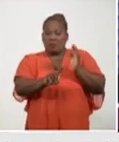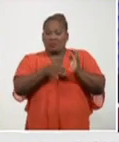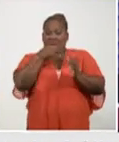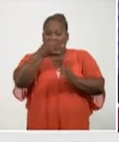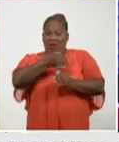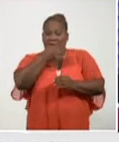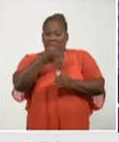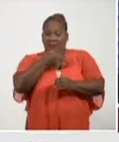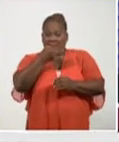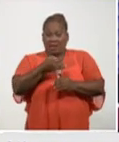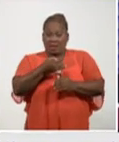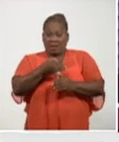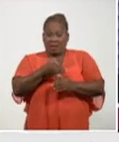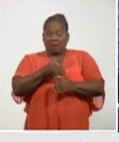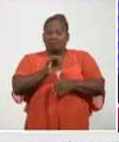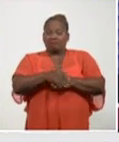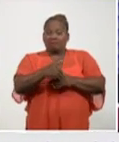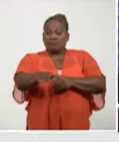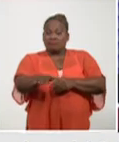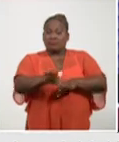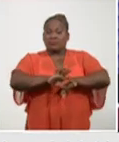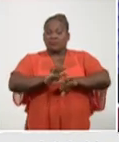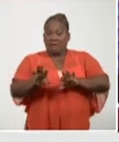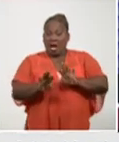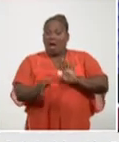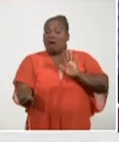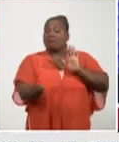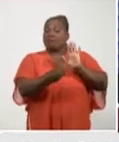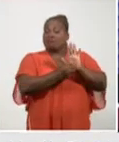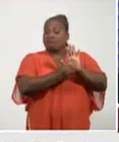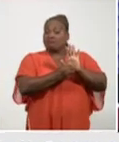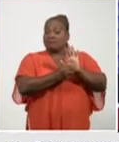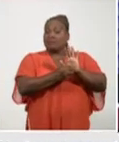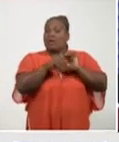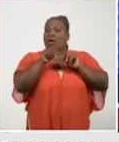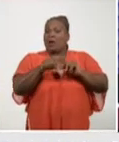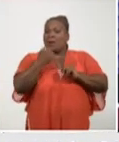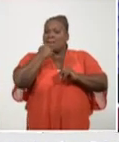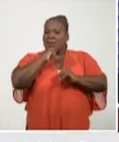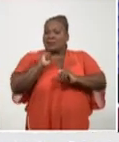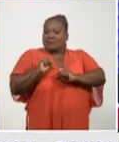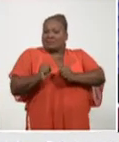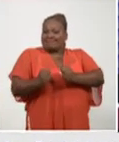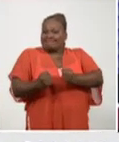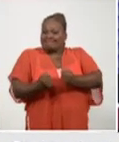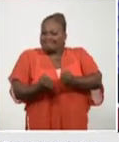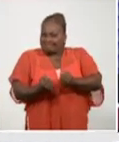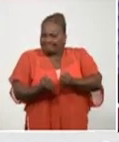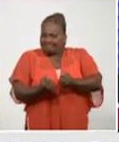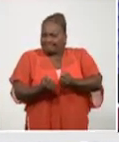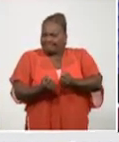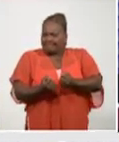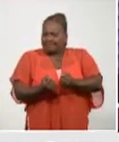definición, además de que ya habían aplicado, pero ahora van a ser un poco más rigurosos en